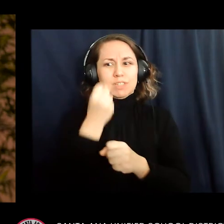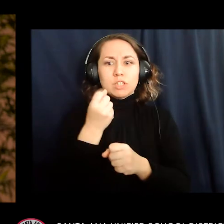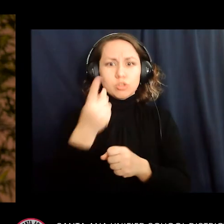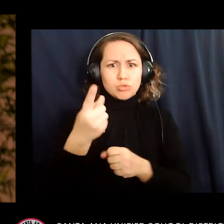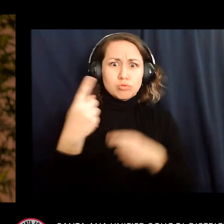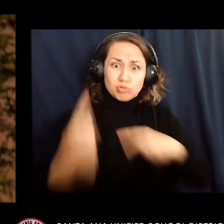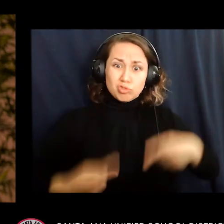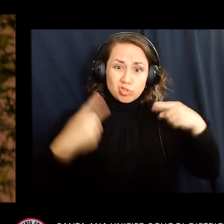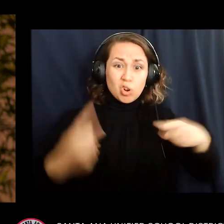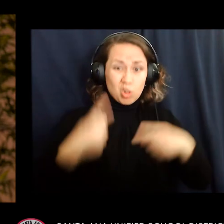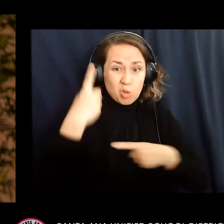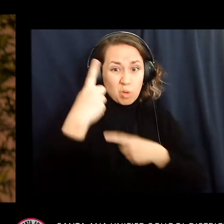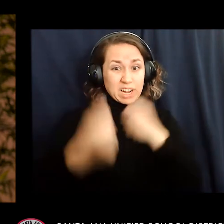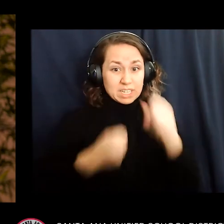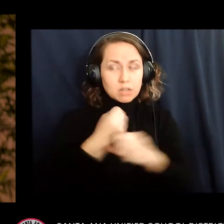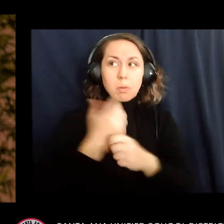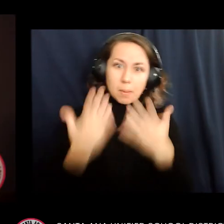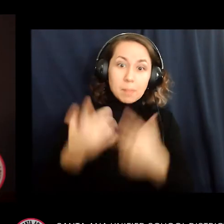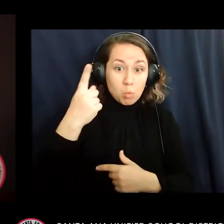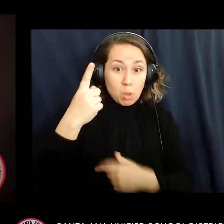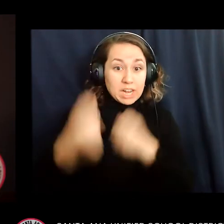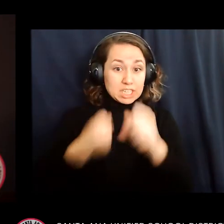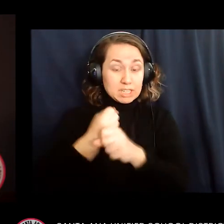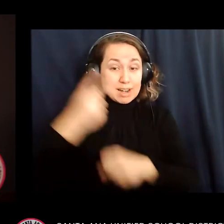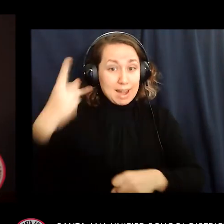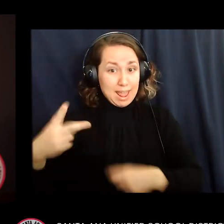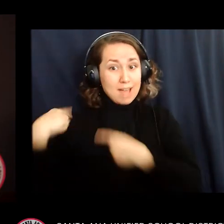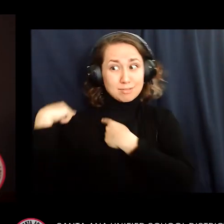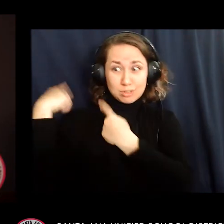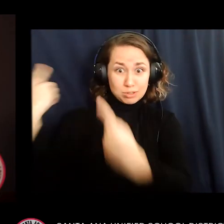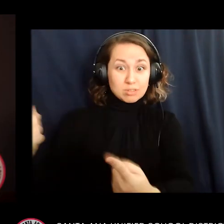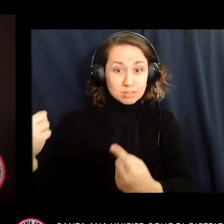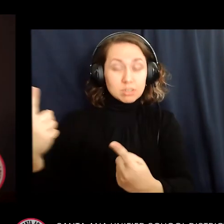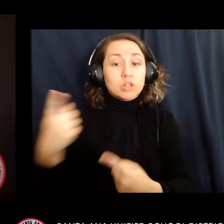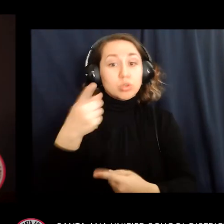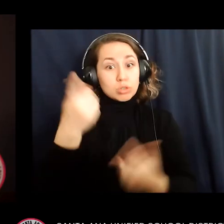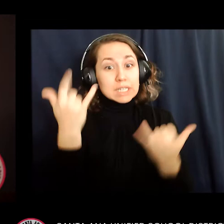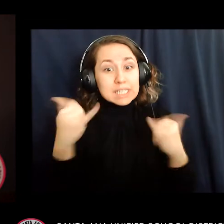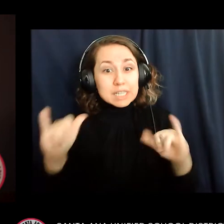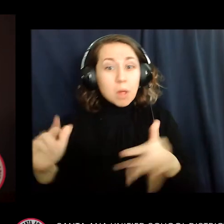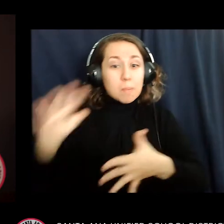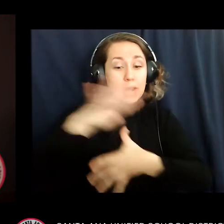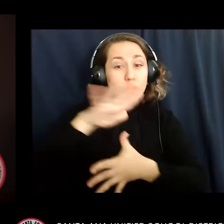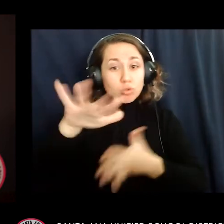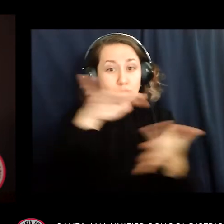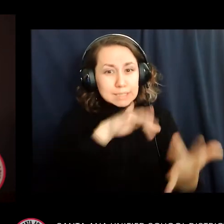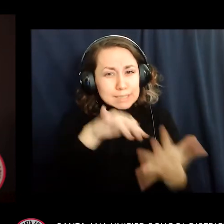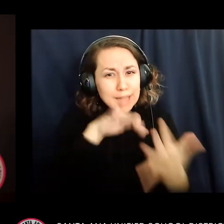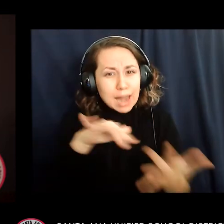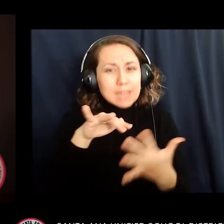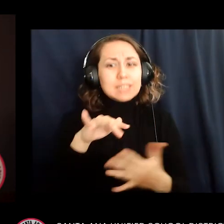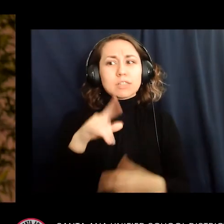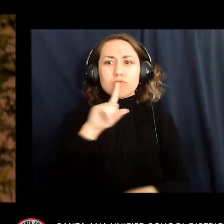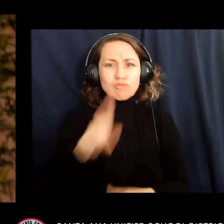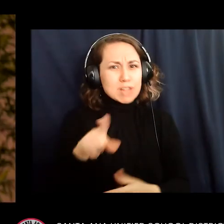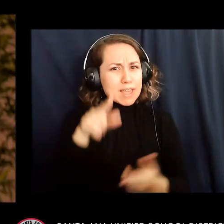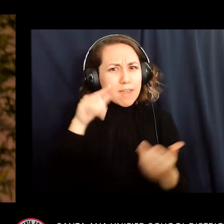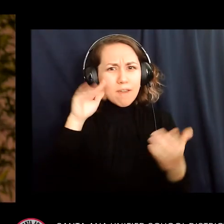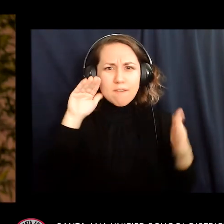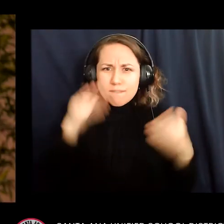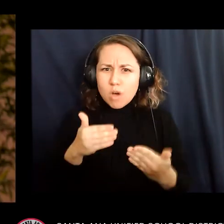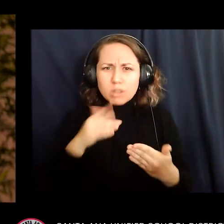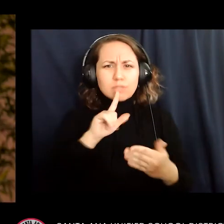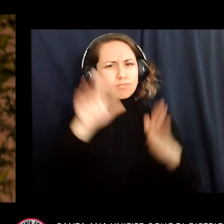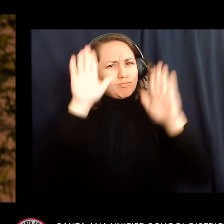últimos 4 años, especialmente este último año y medio, para que puedan dar prioridad a sus estudios, enfocarse. Es sorprendente